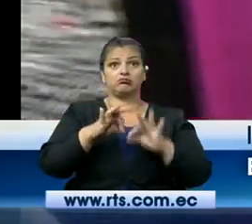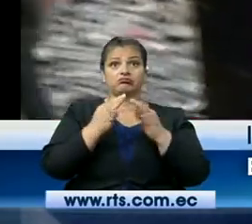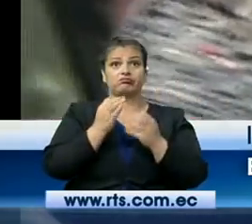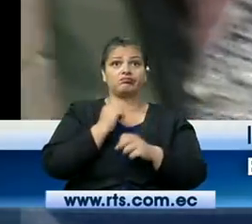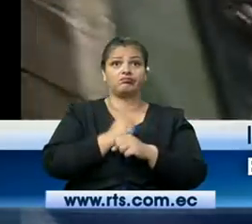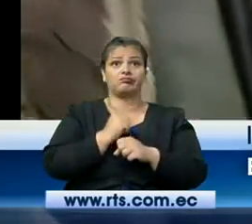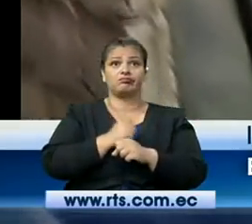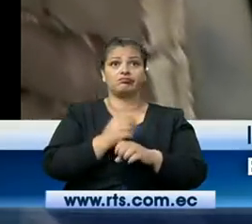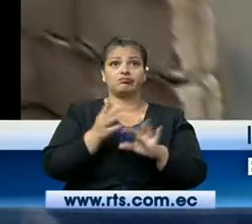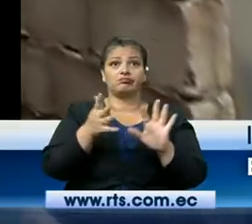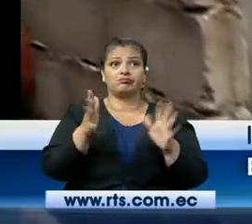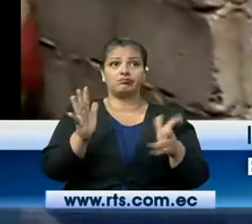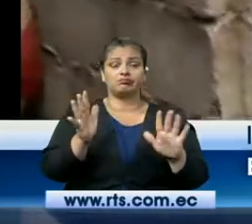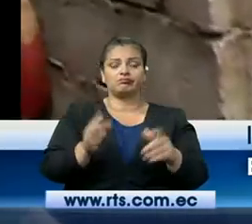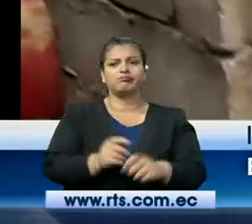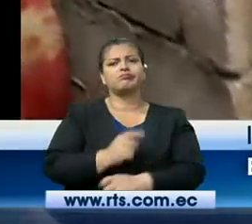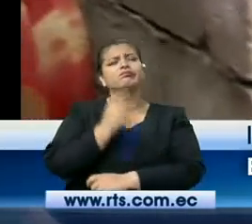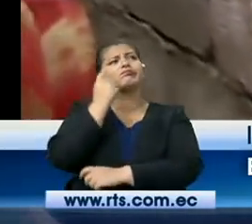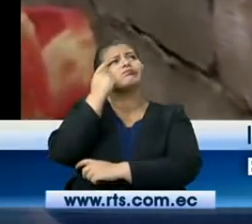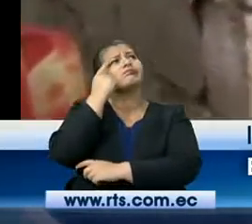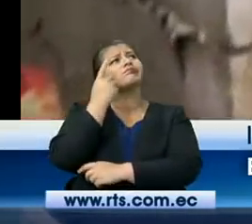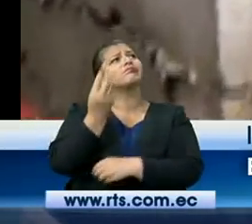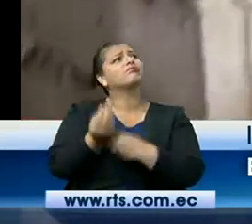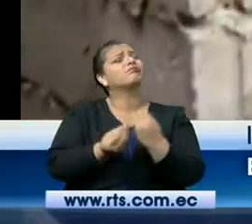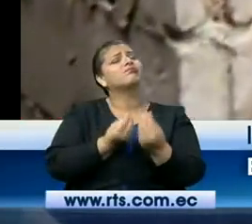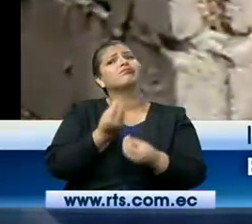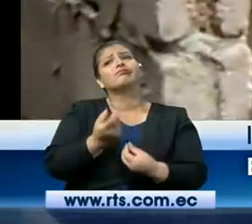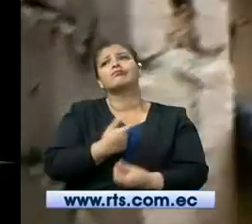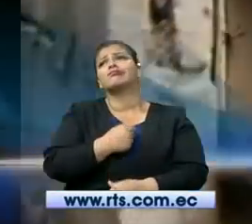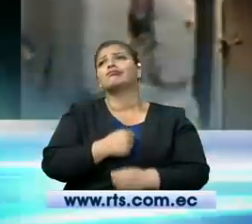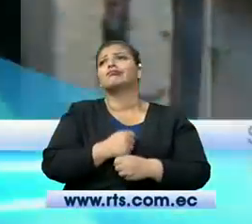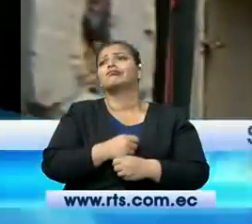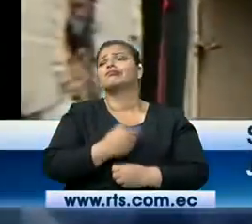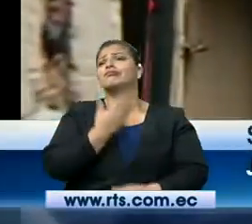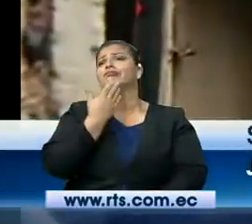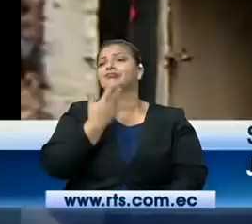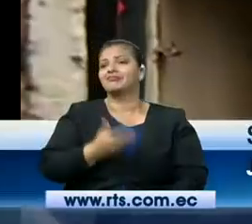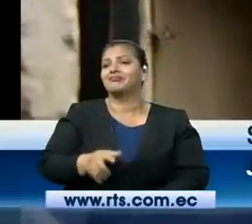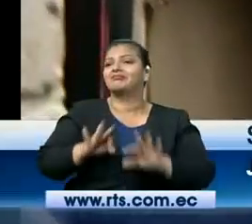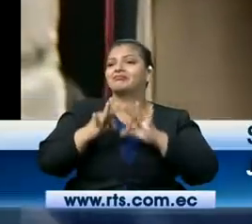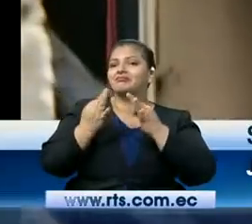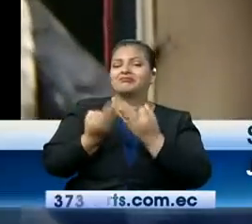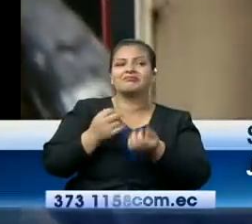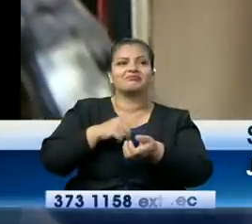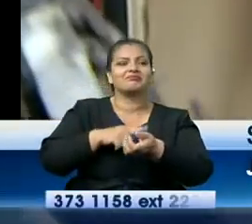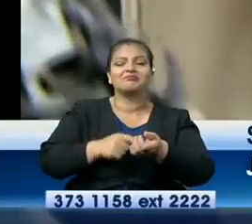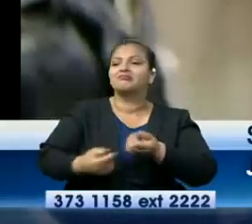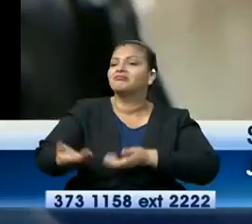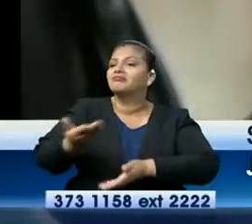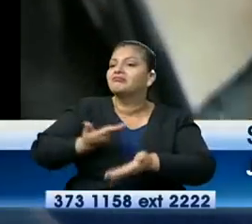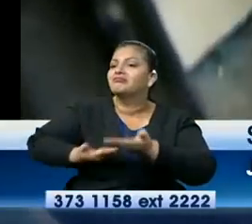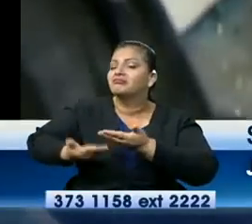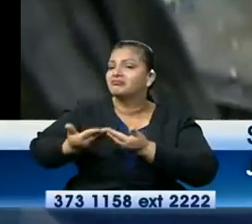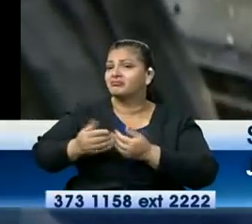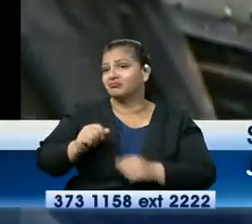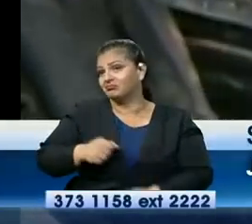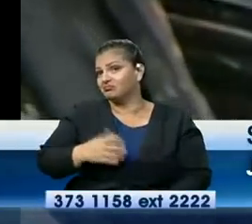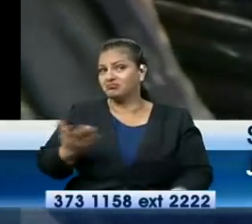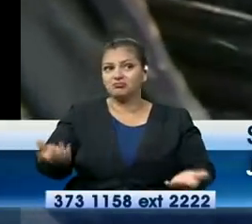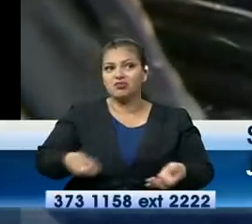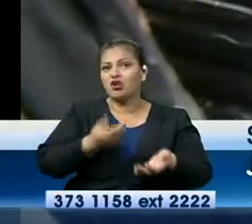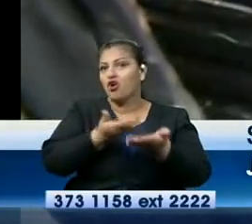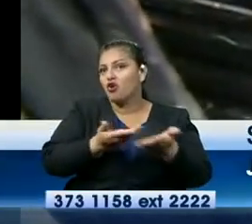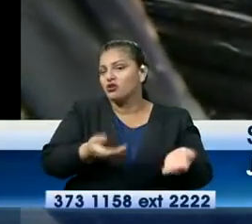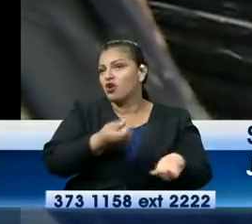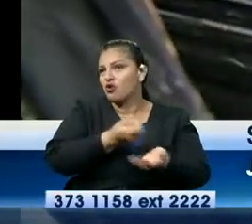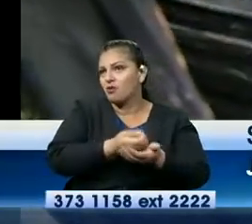emprender pensaron en montar un negocio entre hermanas entre familiares y ya habían comprado algunos elementos algunas